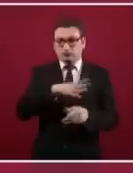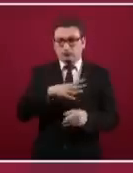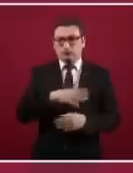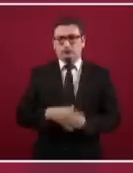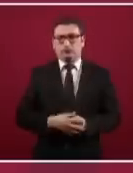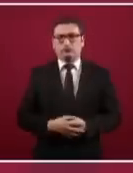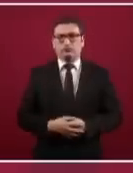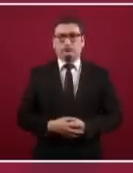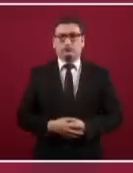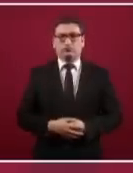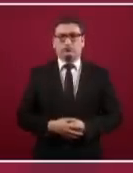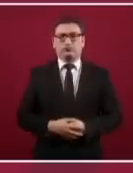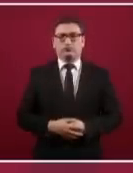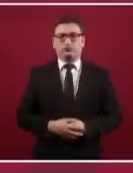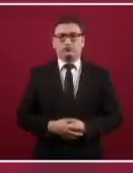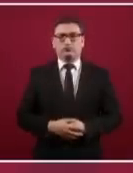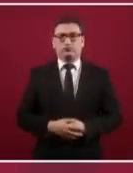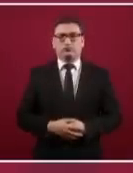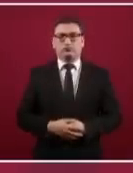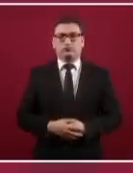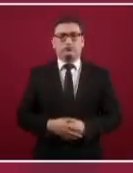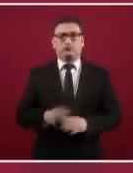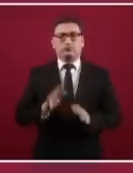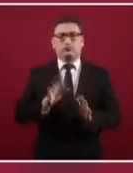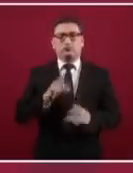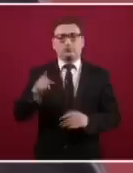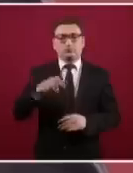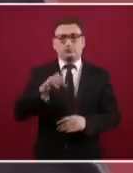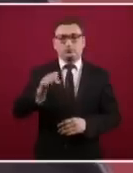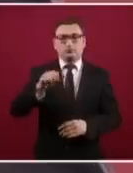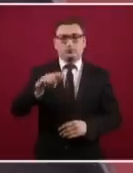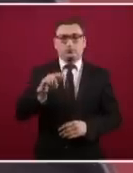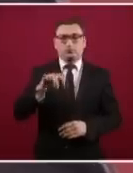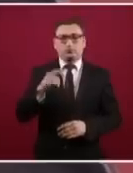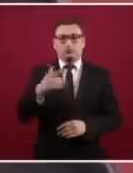pueda aportar Santiago Nieto.